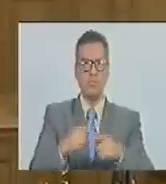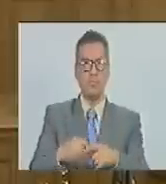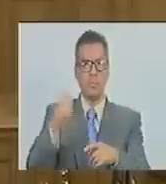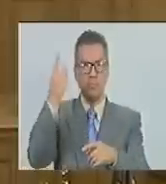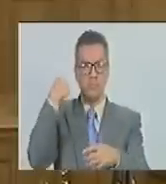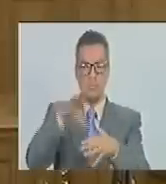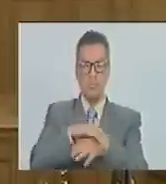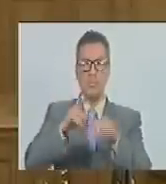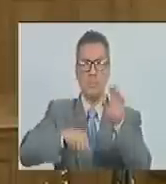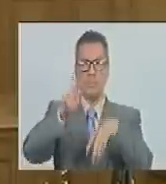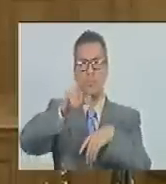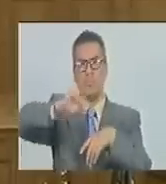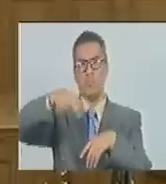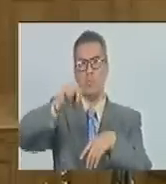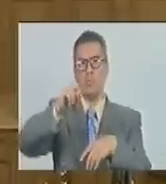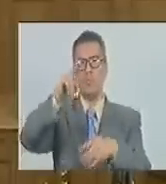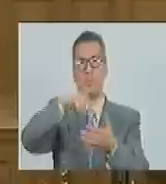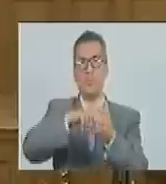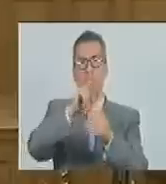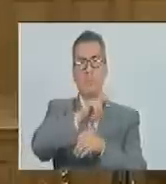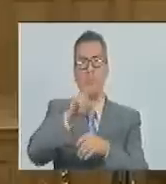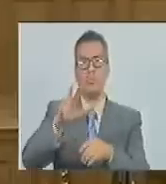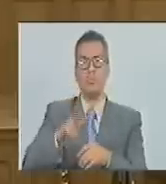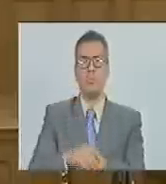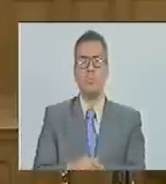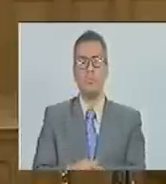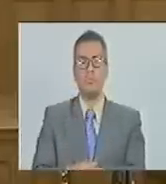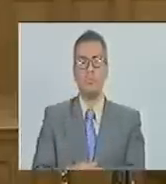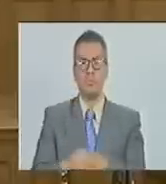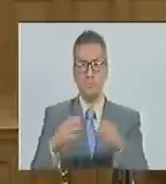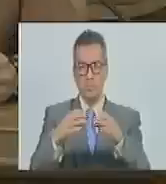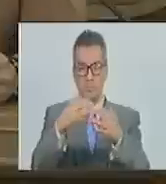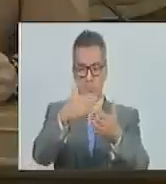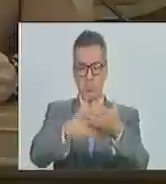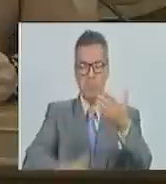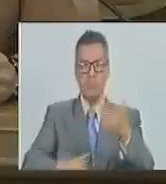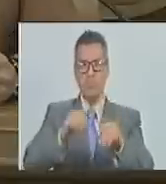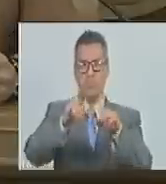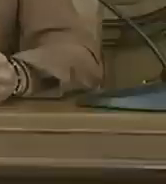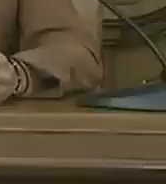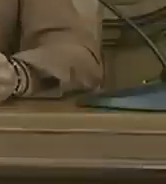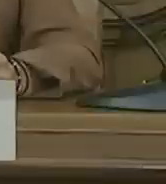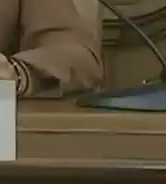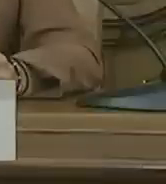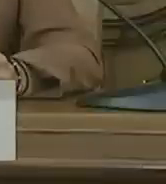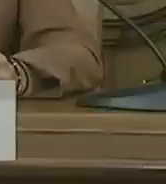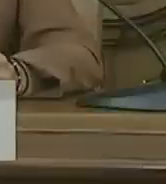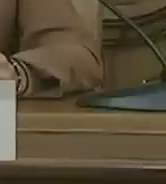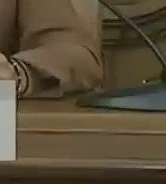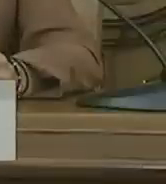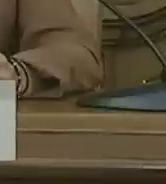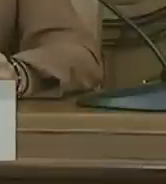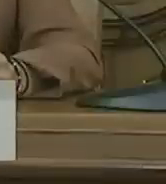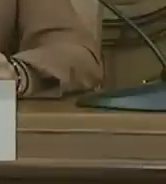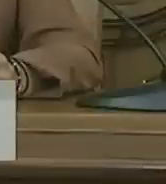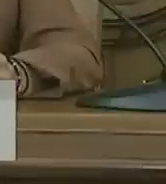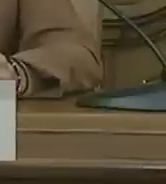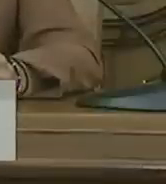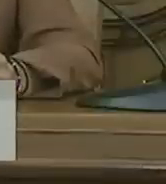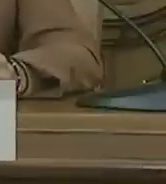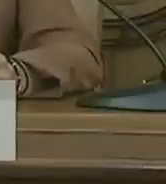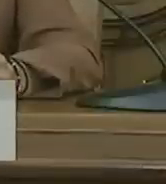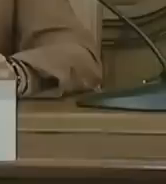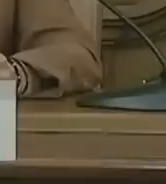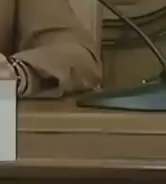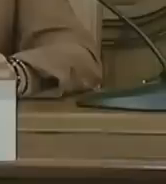día martes 13 de junio de 2023. Acta número 30. Previo anuncio de secretaría de la existencia